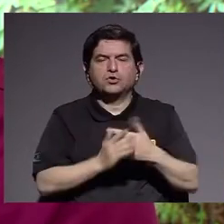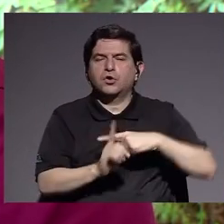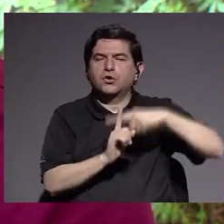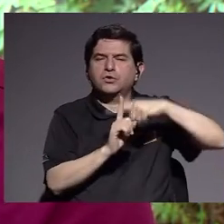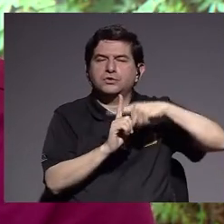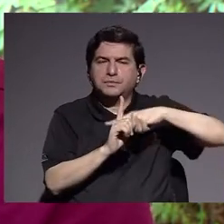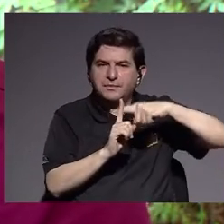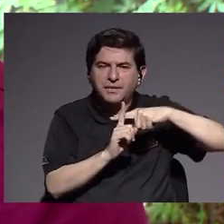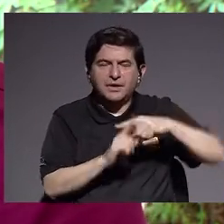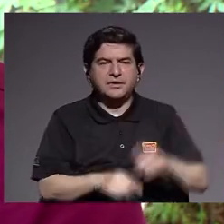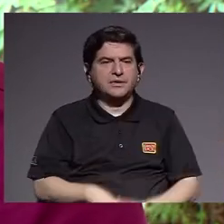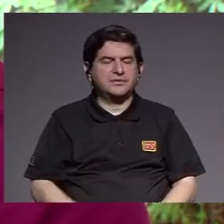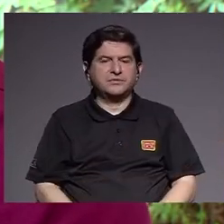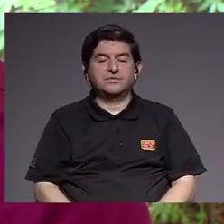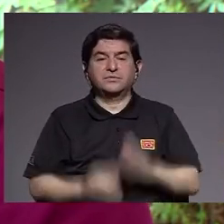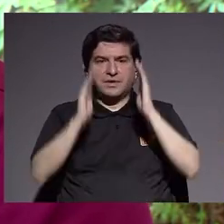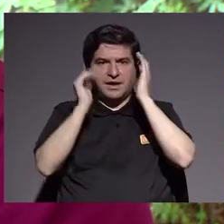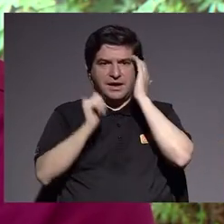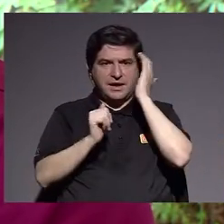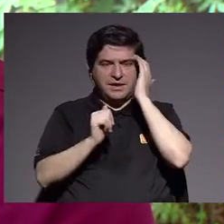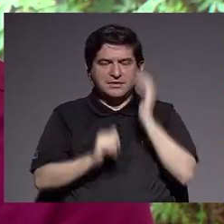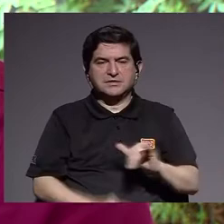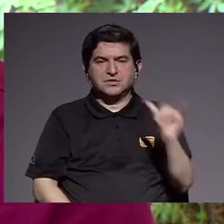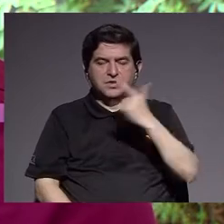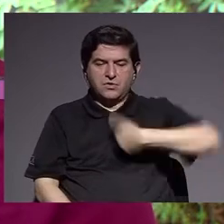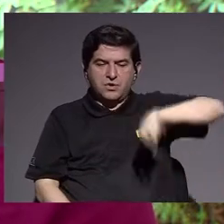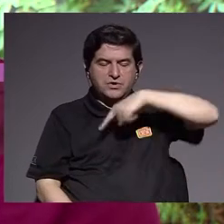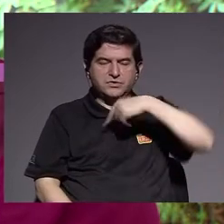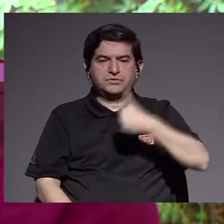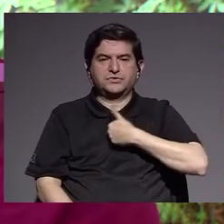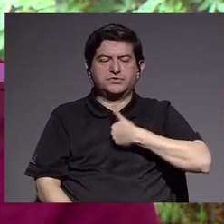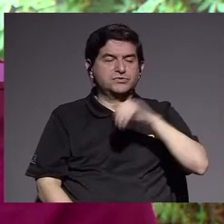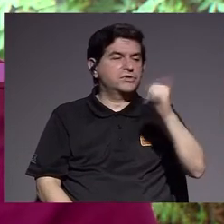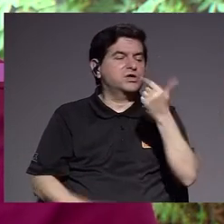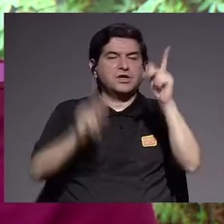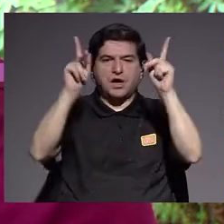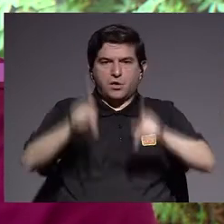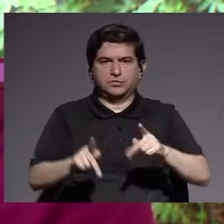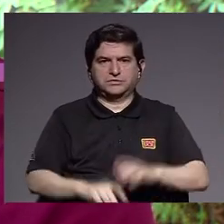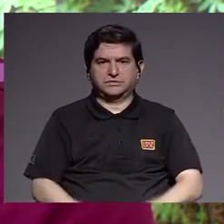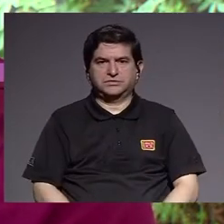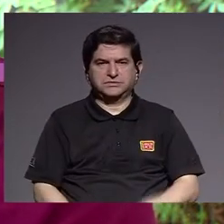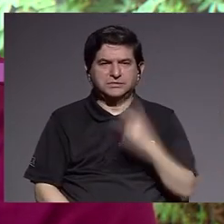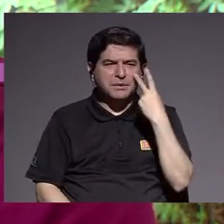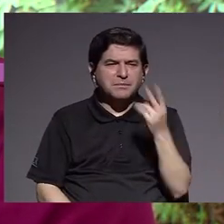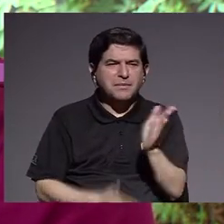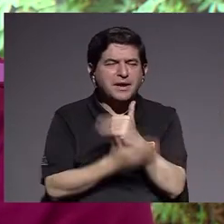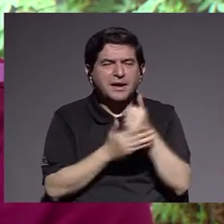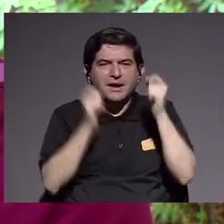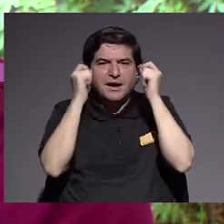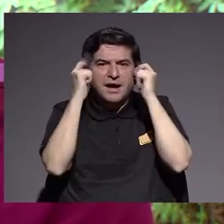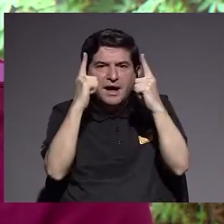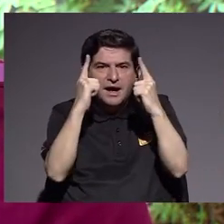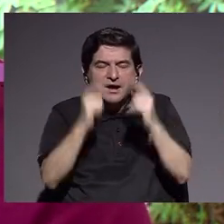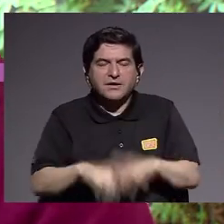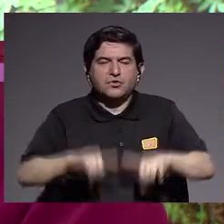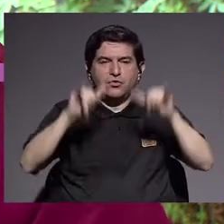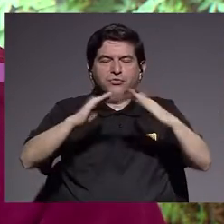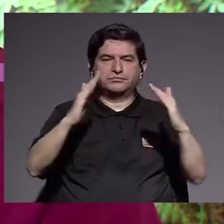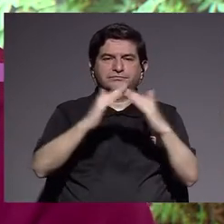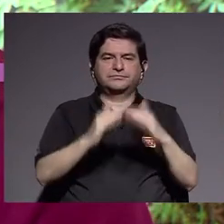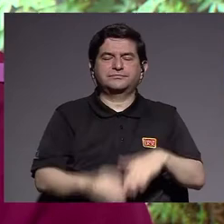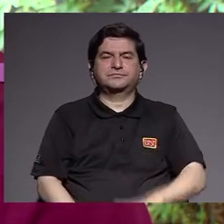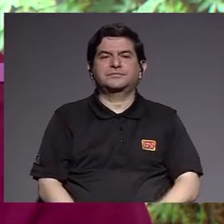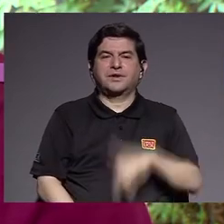demás si vemos algún signo de alerta quedarnos en casa llamar a las autoridades respectivas porque en